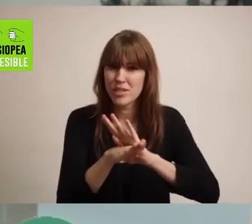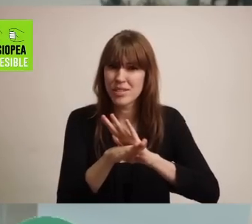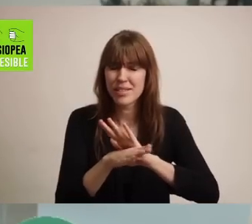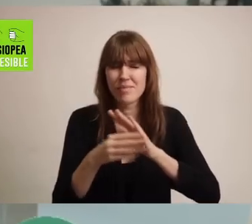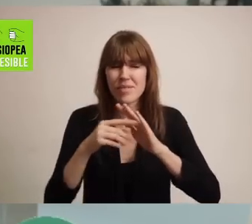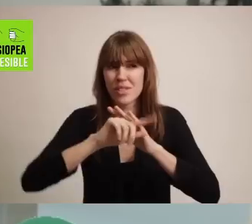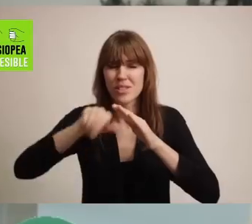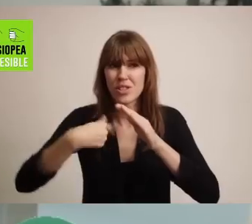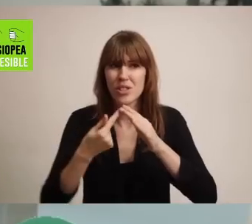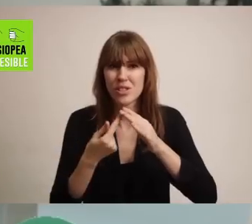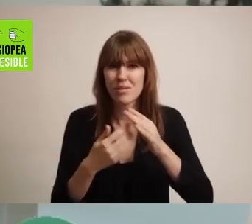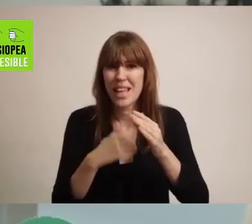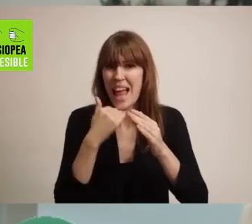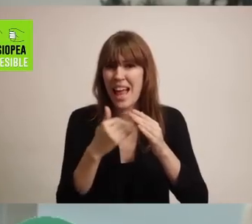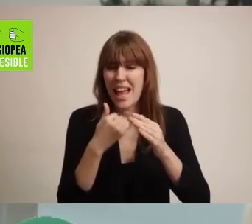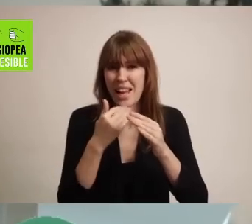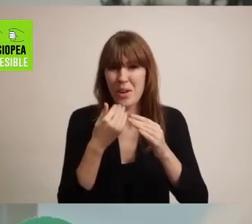cosa,